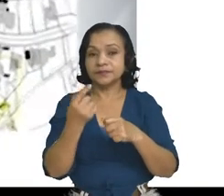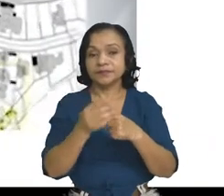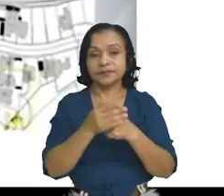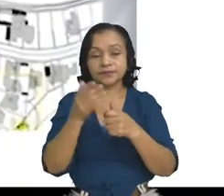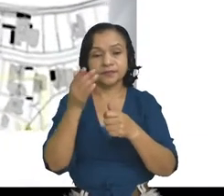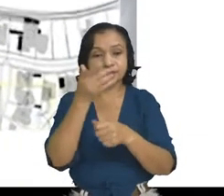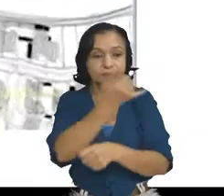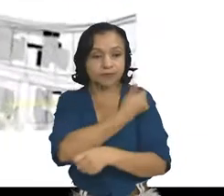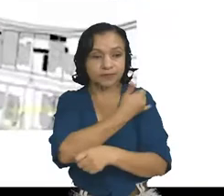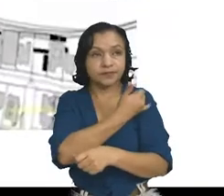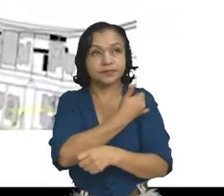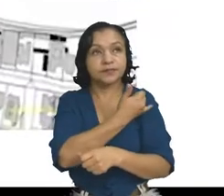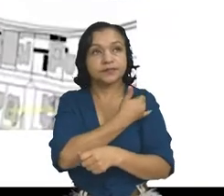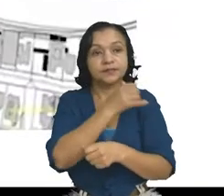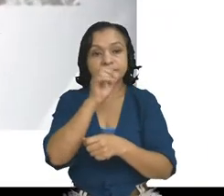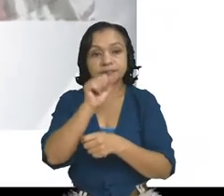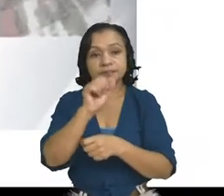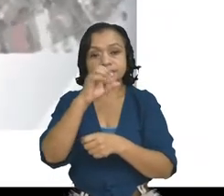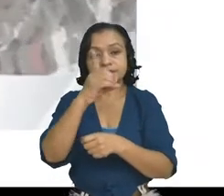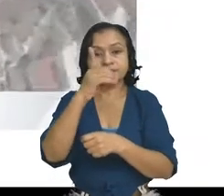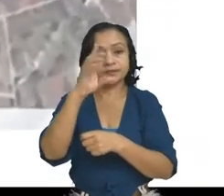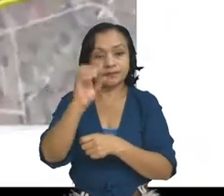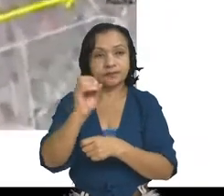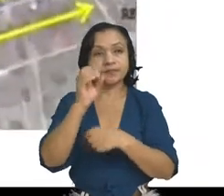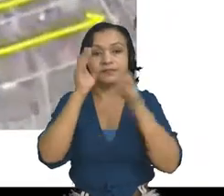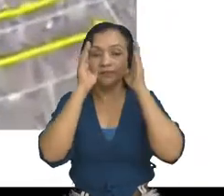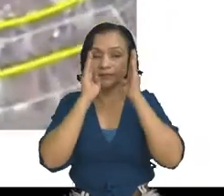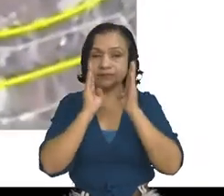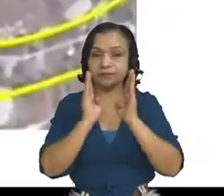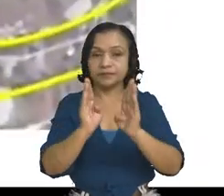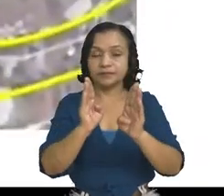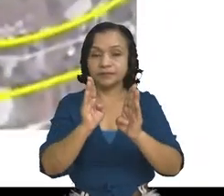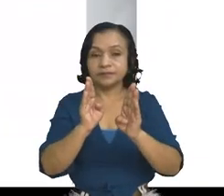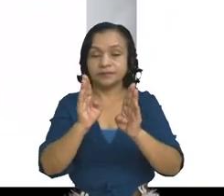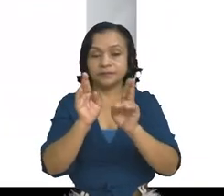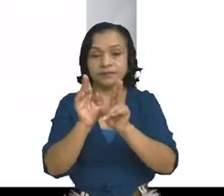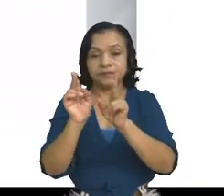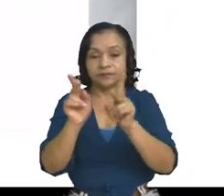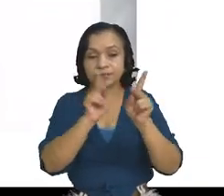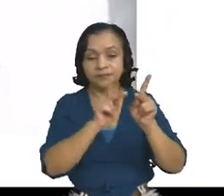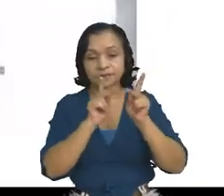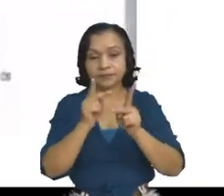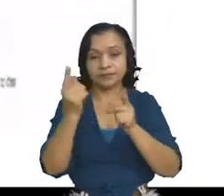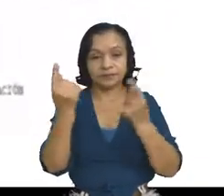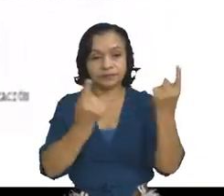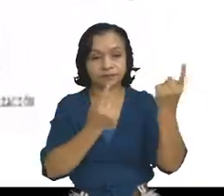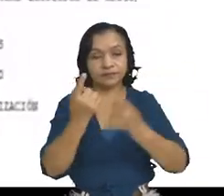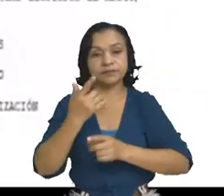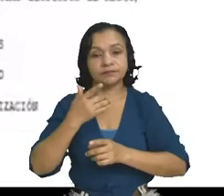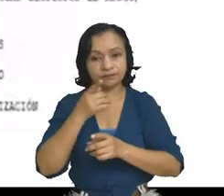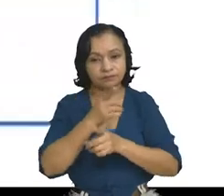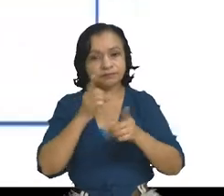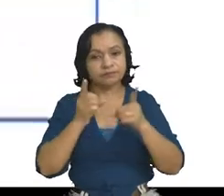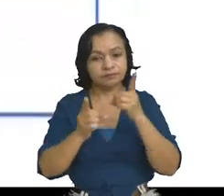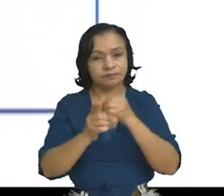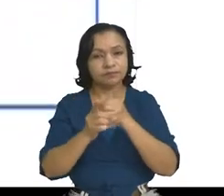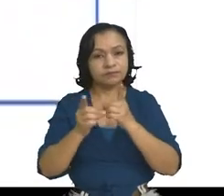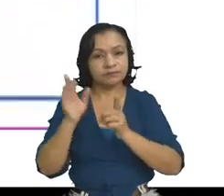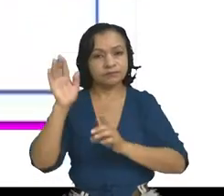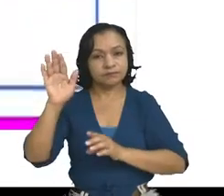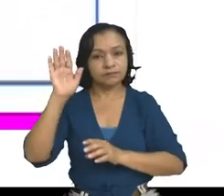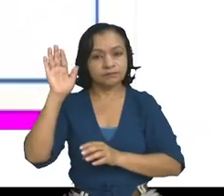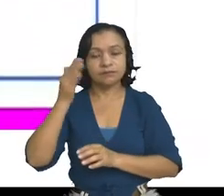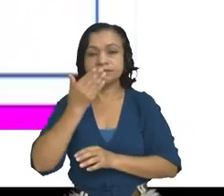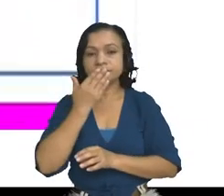Centro Nacional de Rehabilitación, Aldo Chavarría, asegurar la atención a nuestra población como se la merece y como compromiso de nuestro